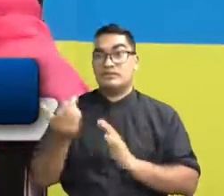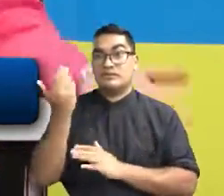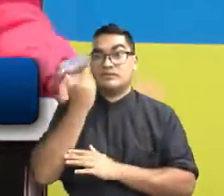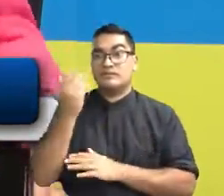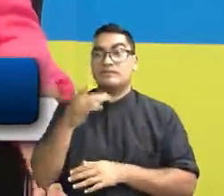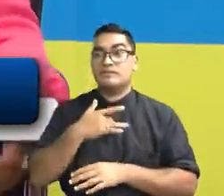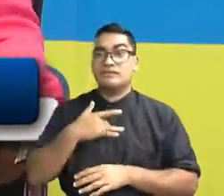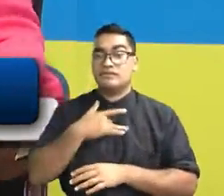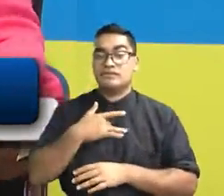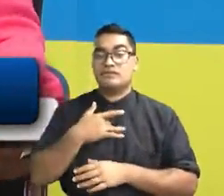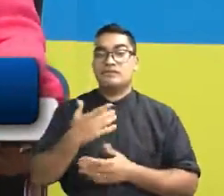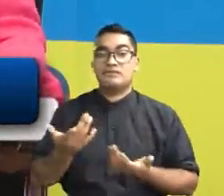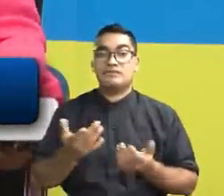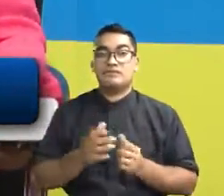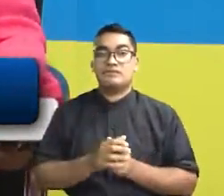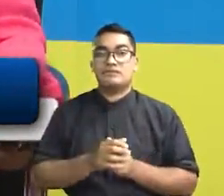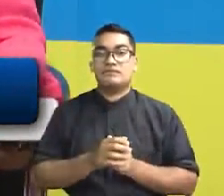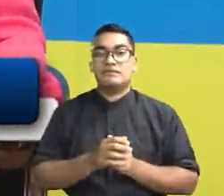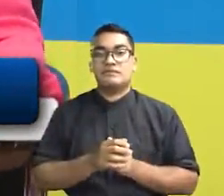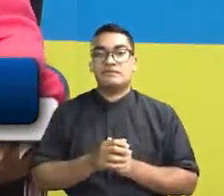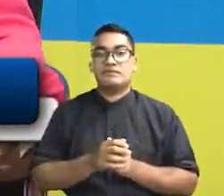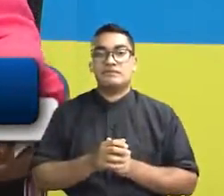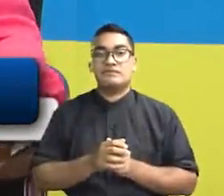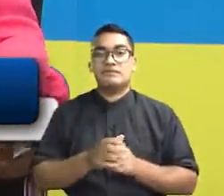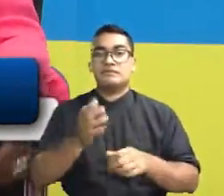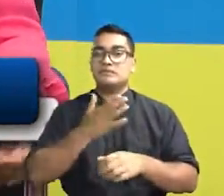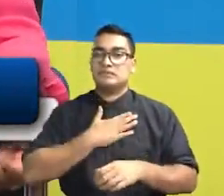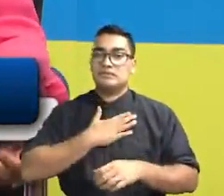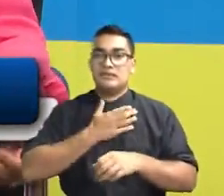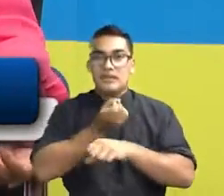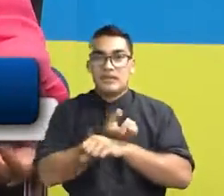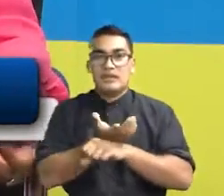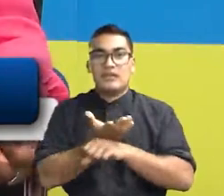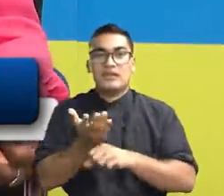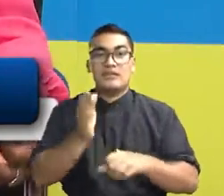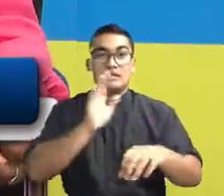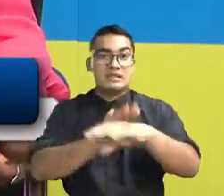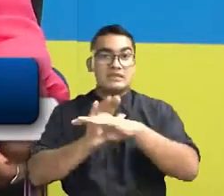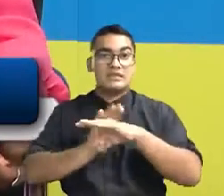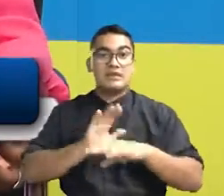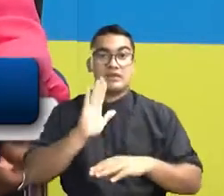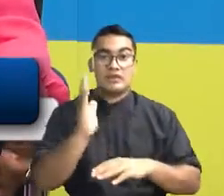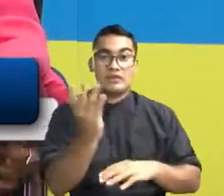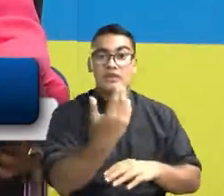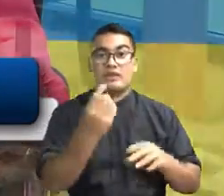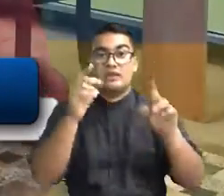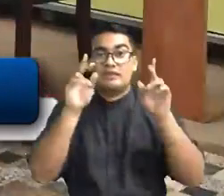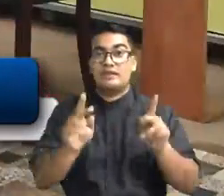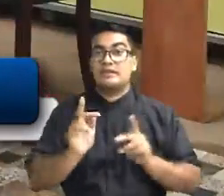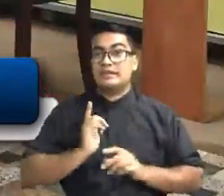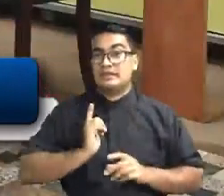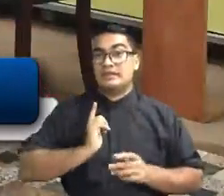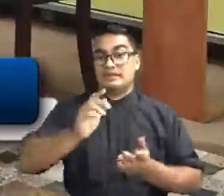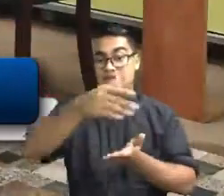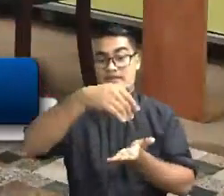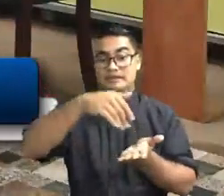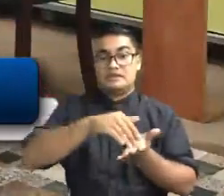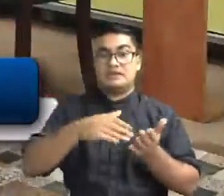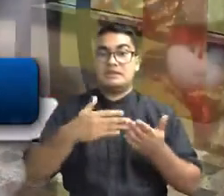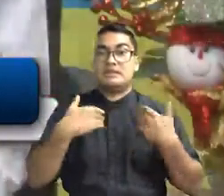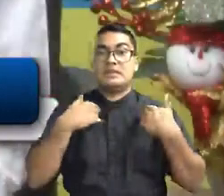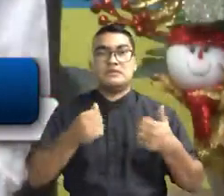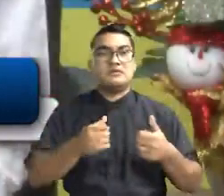ser diagnosticada. Así es, entonces mi recomendación es invitar a toda la población. Tenemos las unidades de salud accesibles,